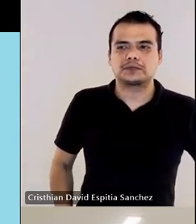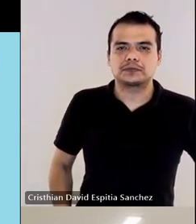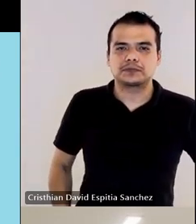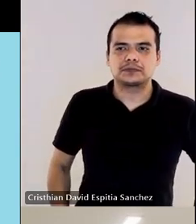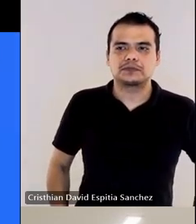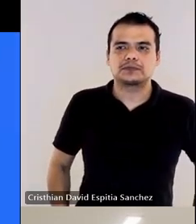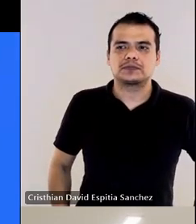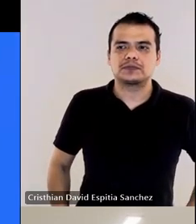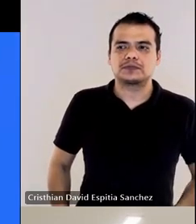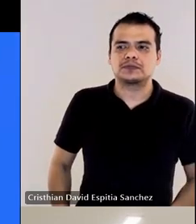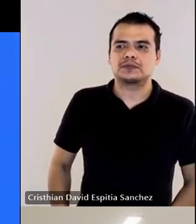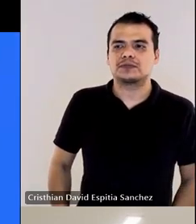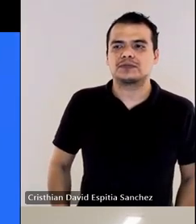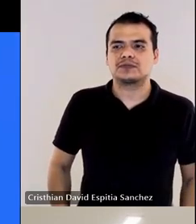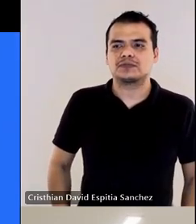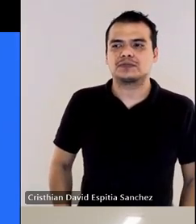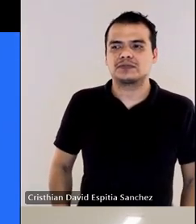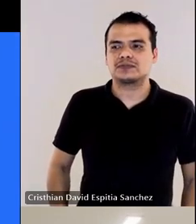Bien,